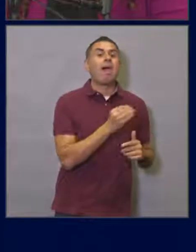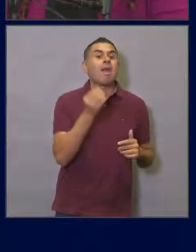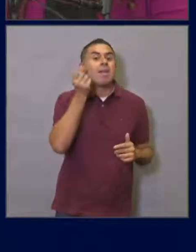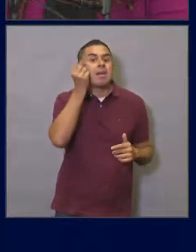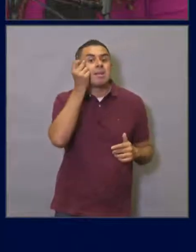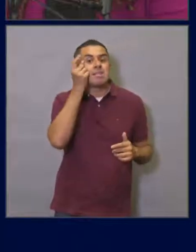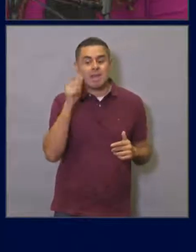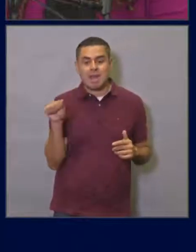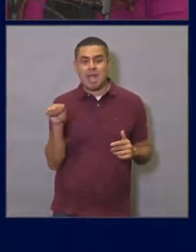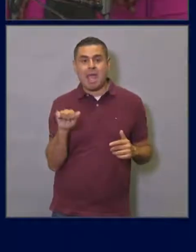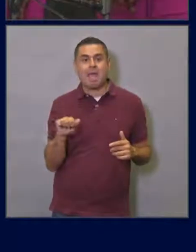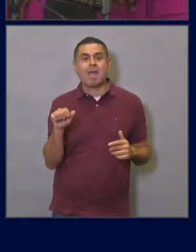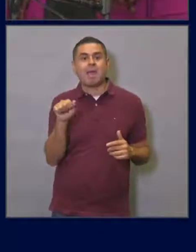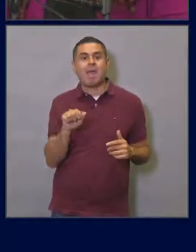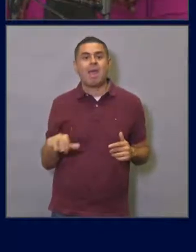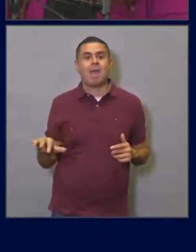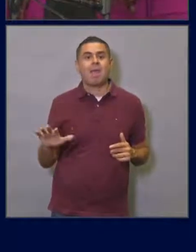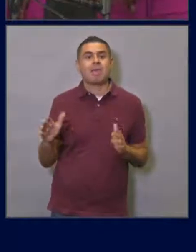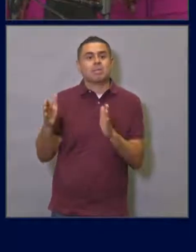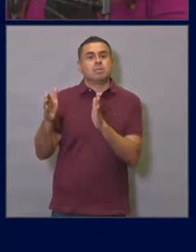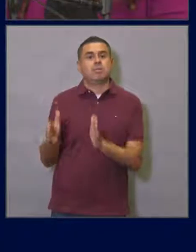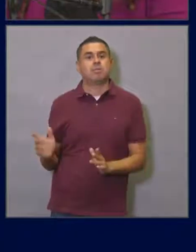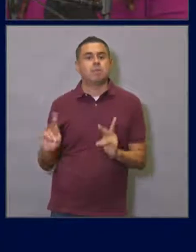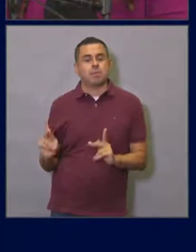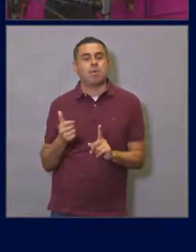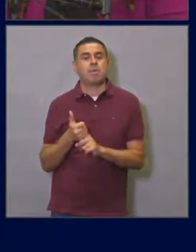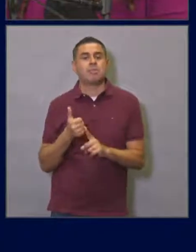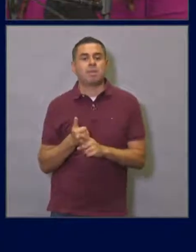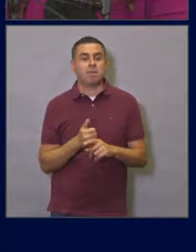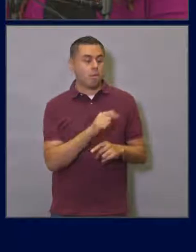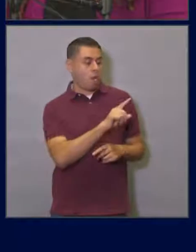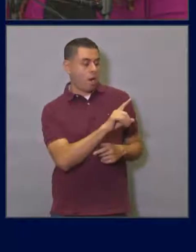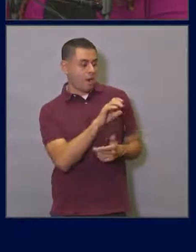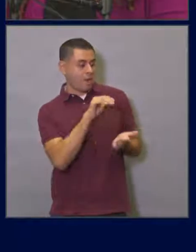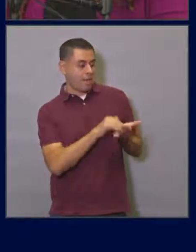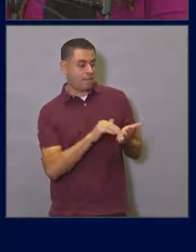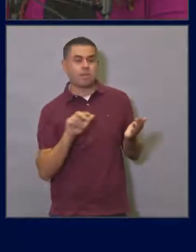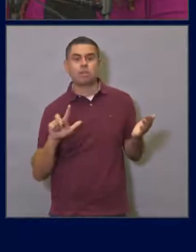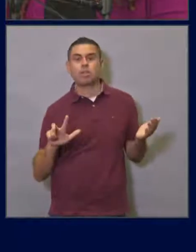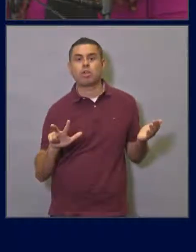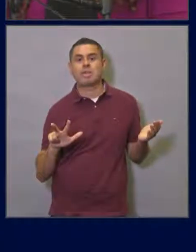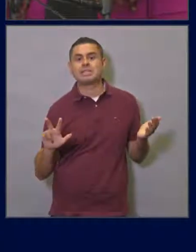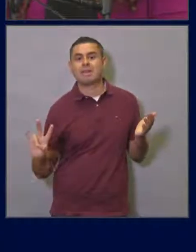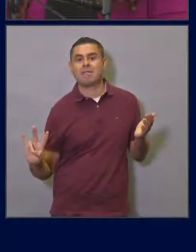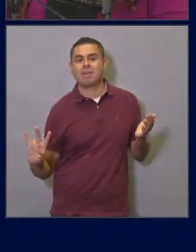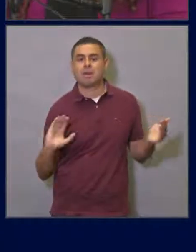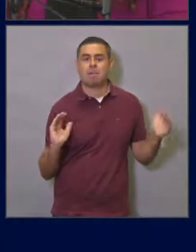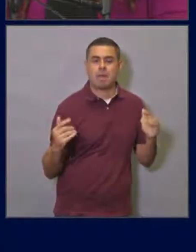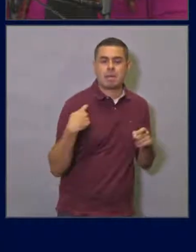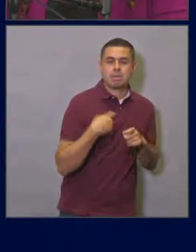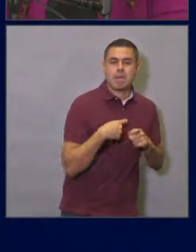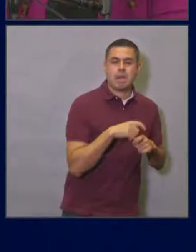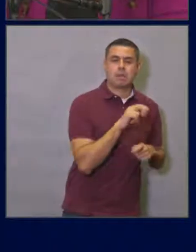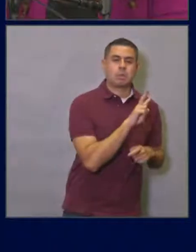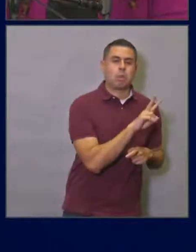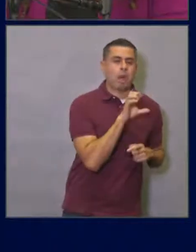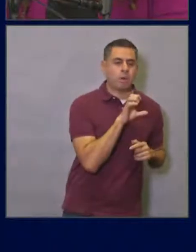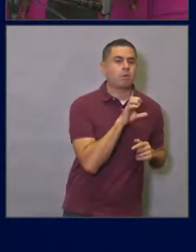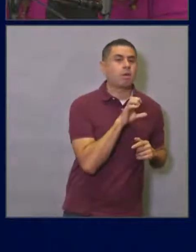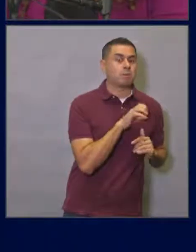residentes asiáticos, la línea azul, de 37 casos por cada 100,000 personas. Los casos entre